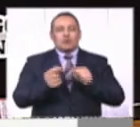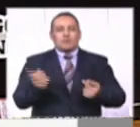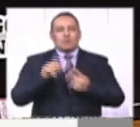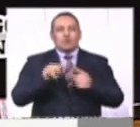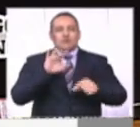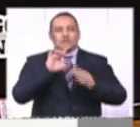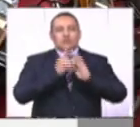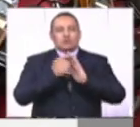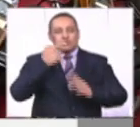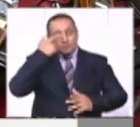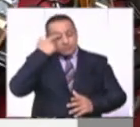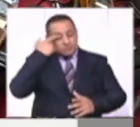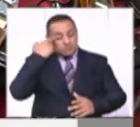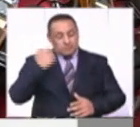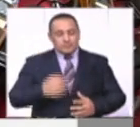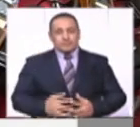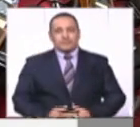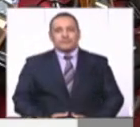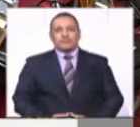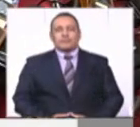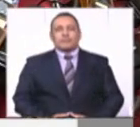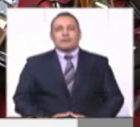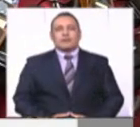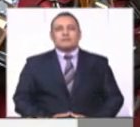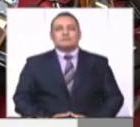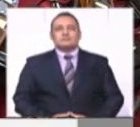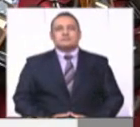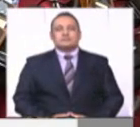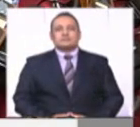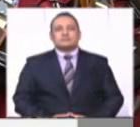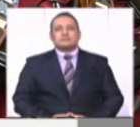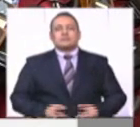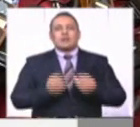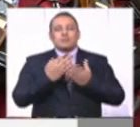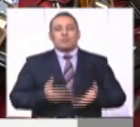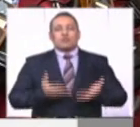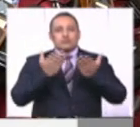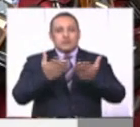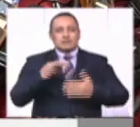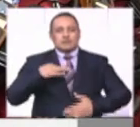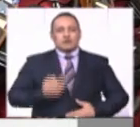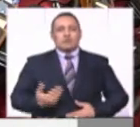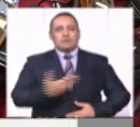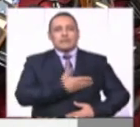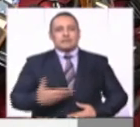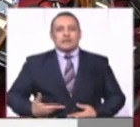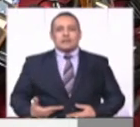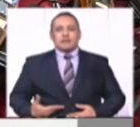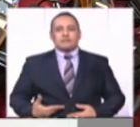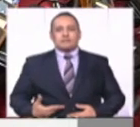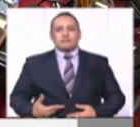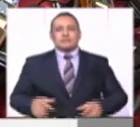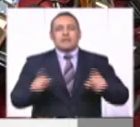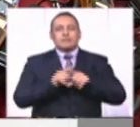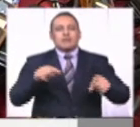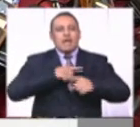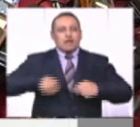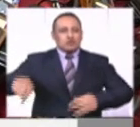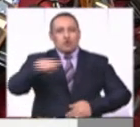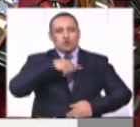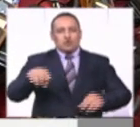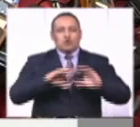5 minutos eh por su intermedio señor presidente señor